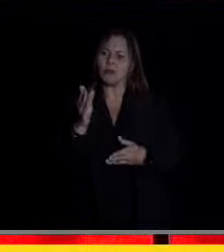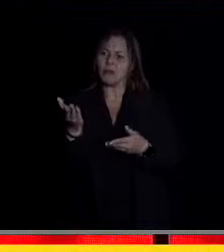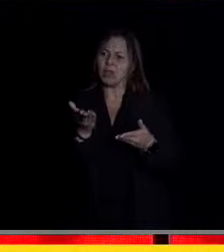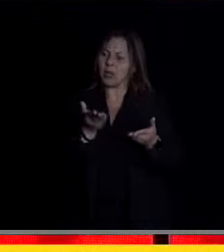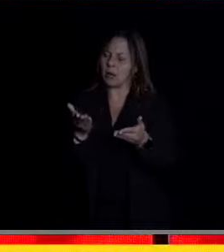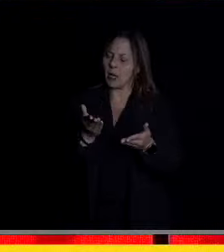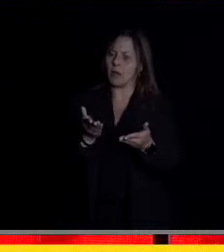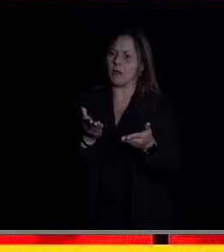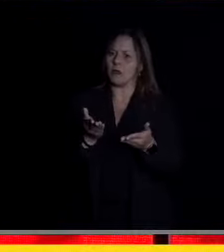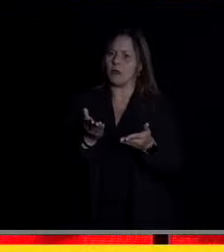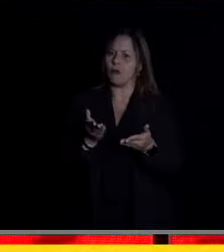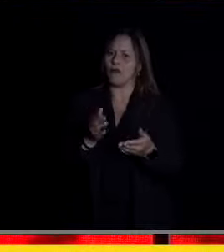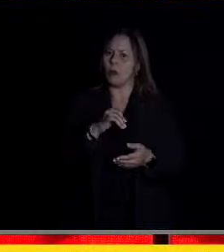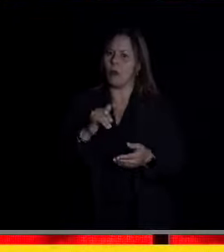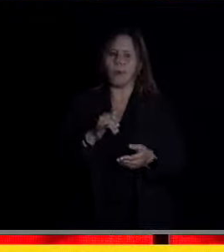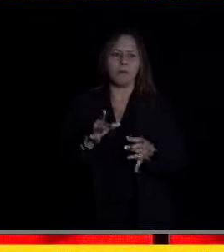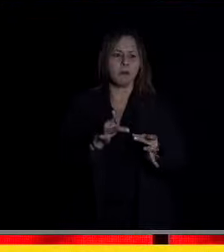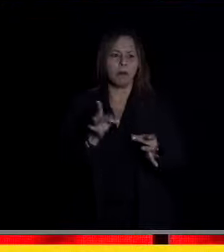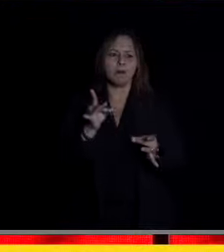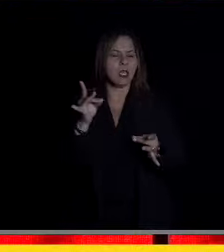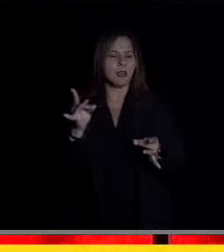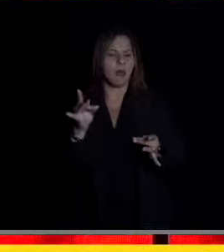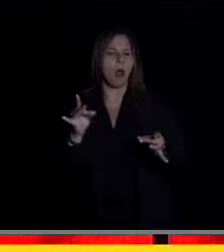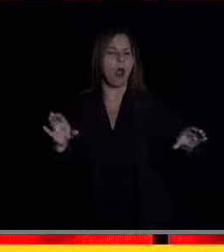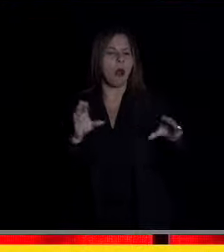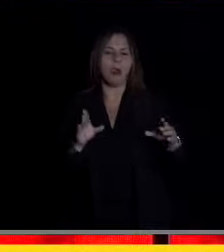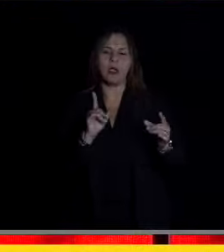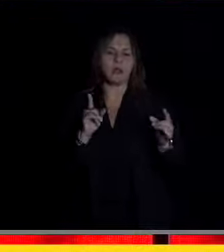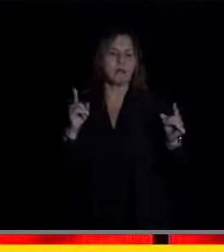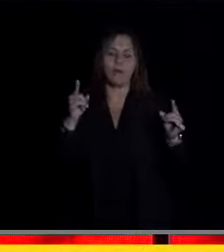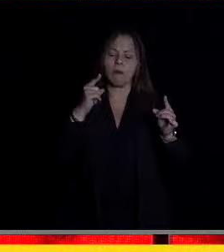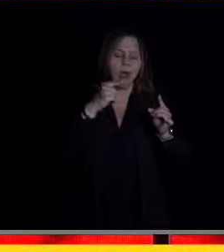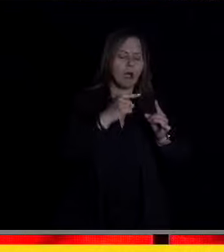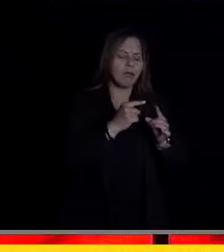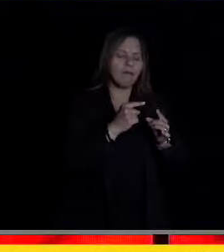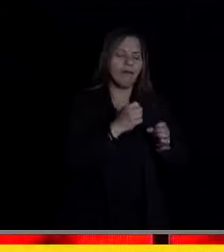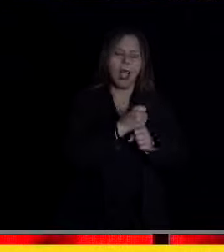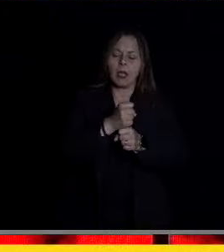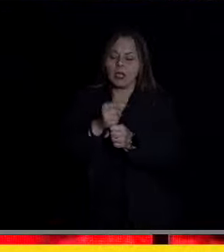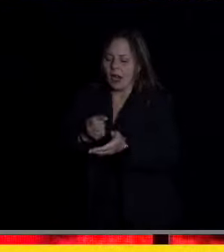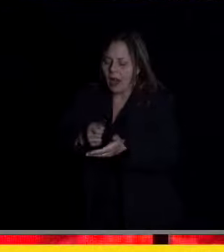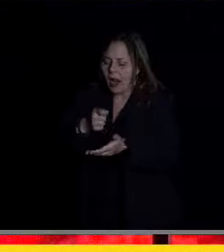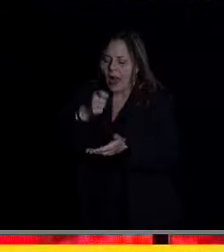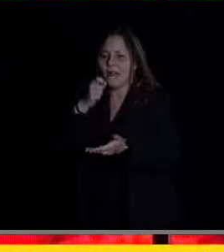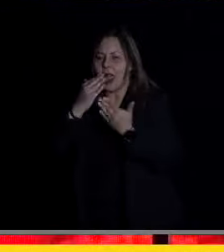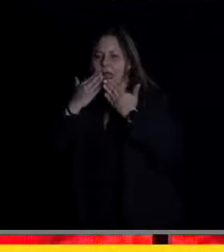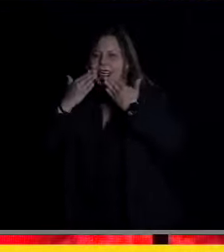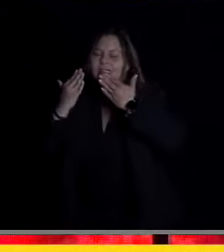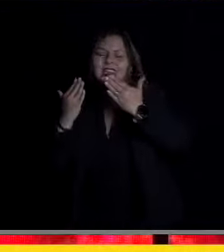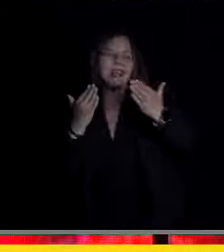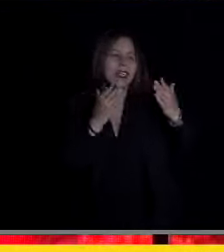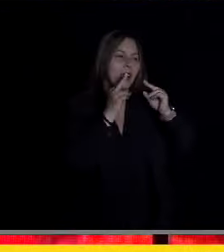alcalde, se aseguró de cumplir con su deber moral como ser humano. En cada taza de café, en cada abrazo de agradecimiento, en